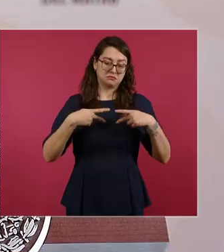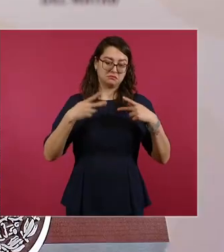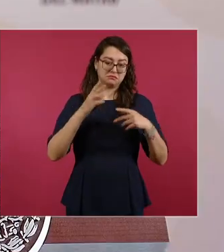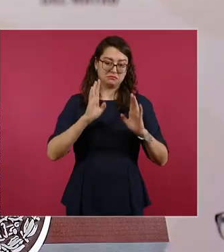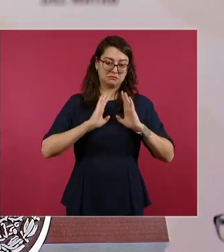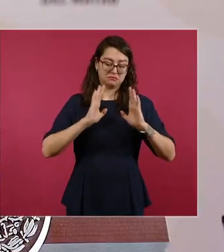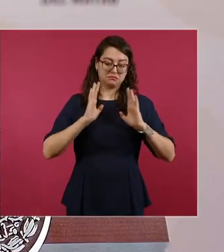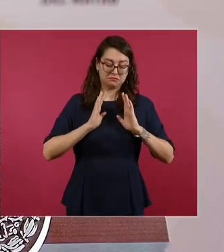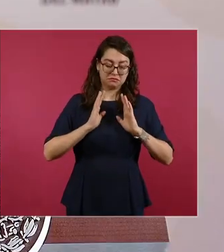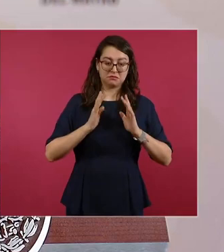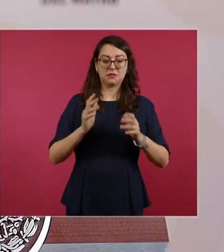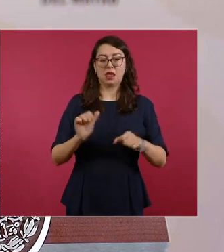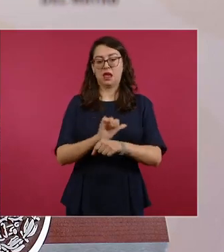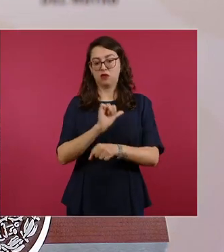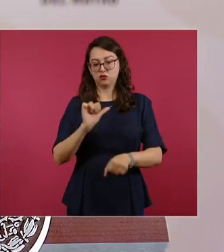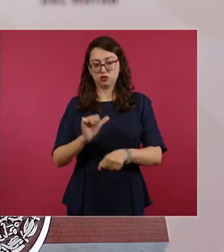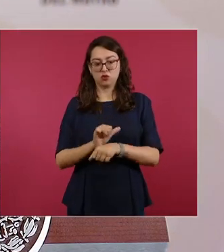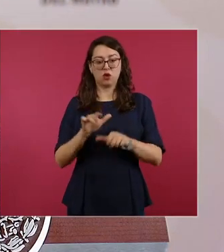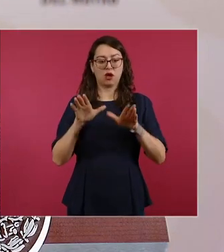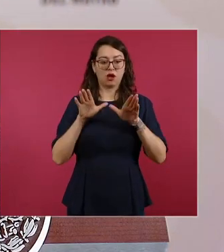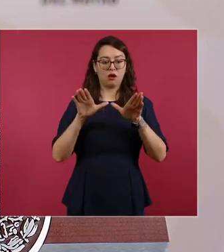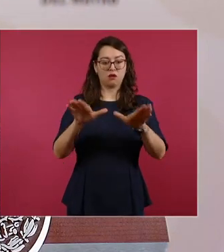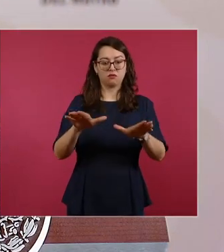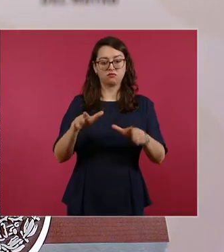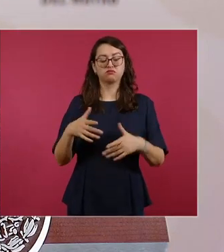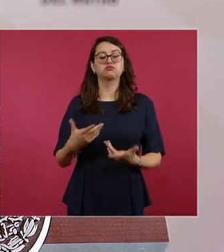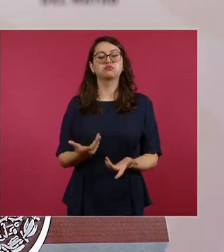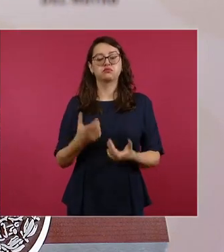402 aeronaves y 70 buques.